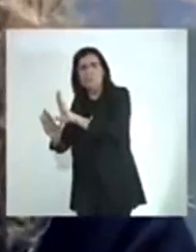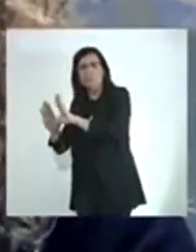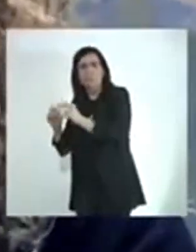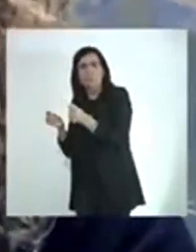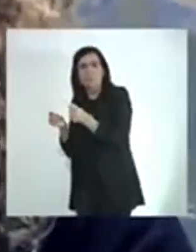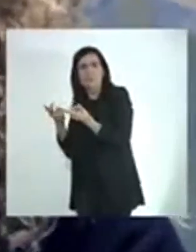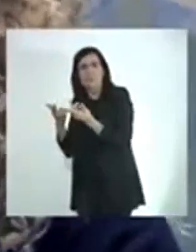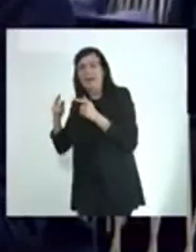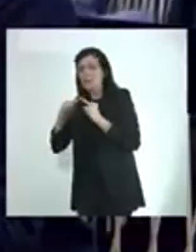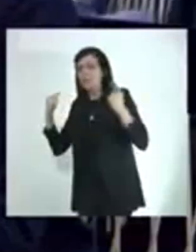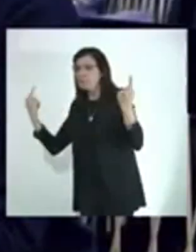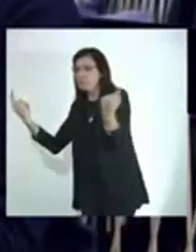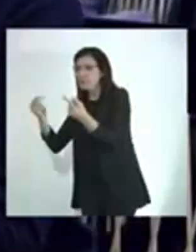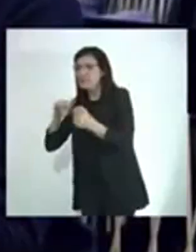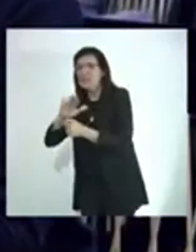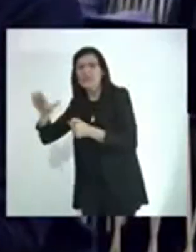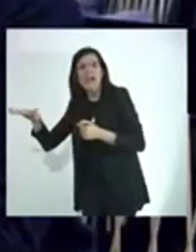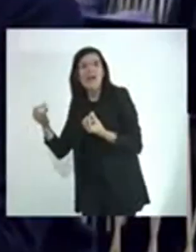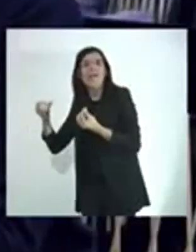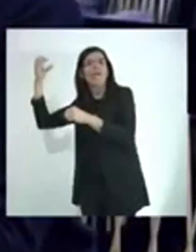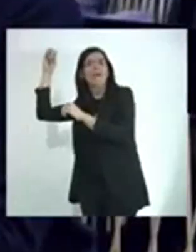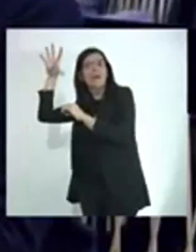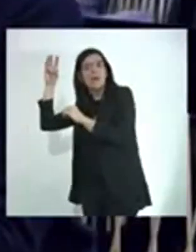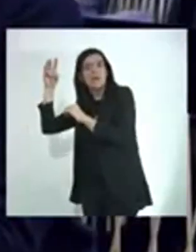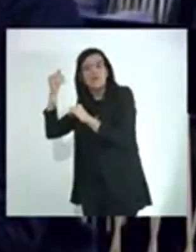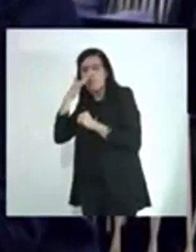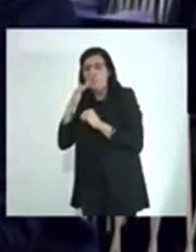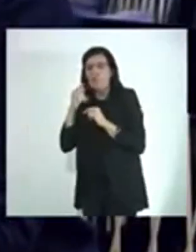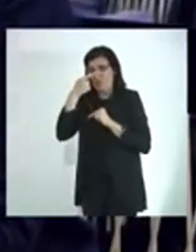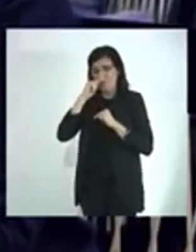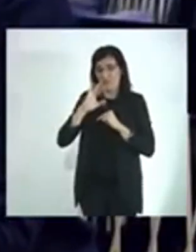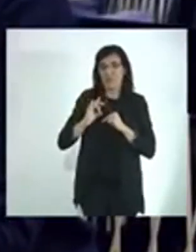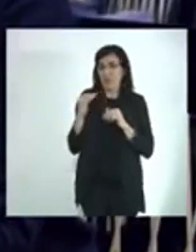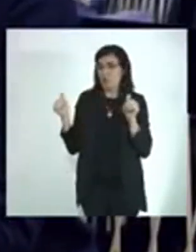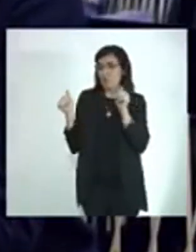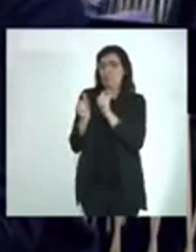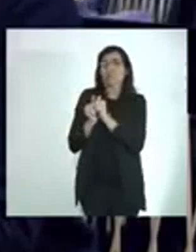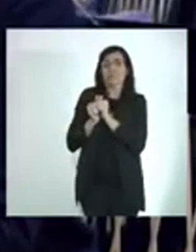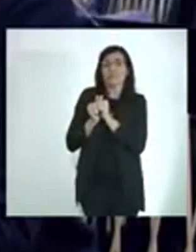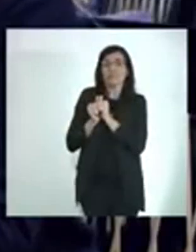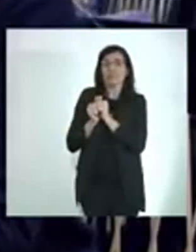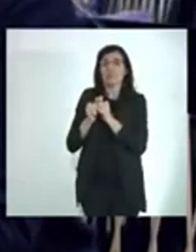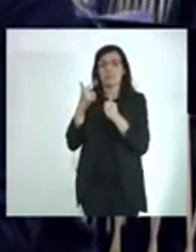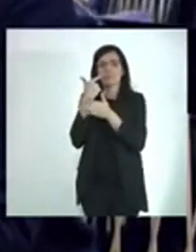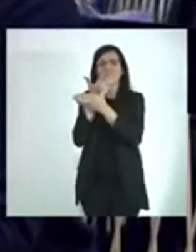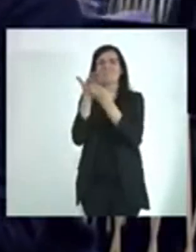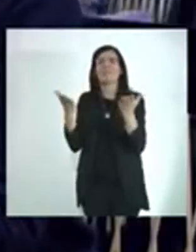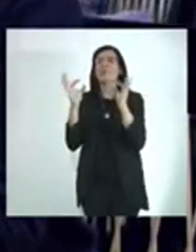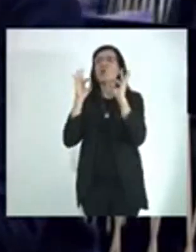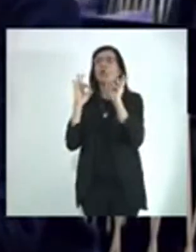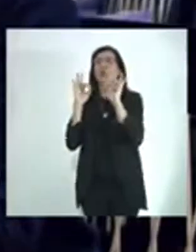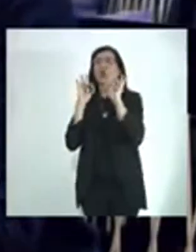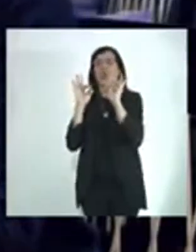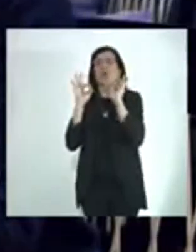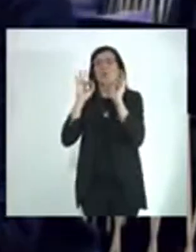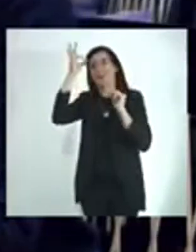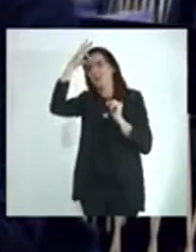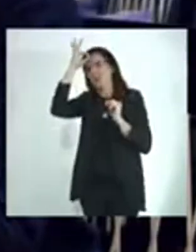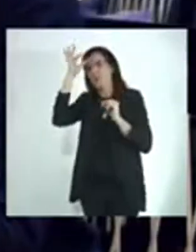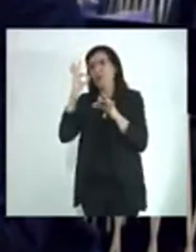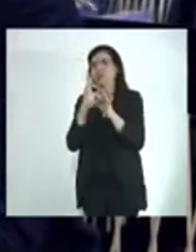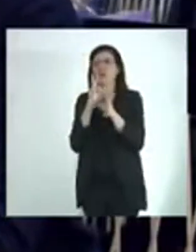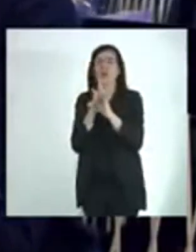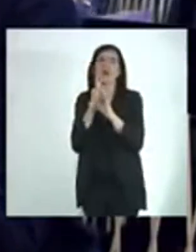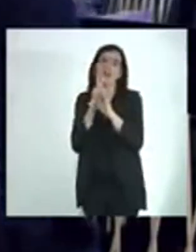parte de iluminación. Y siempre llegamos a fin de año con la producción que se muestra para la escuela, para todos